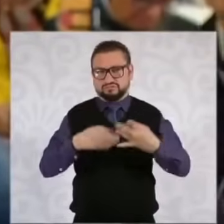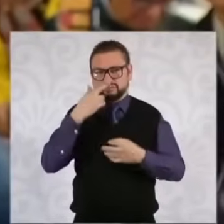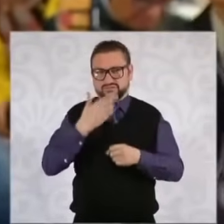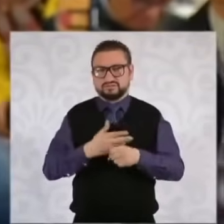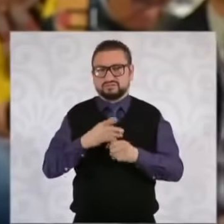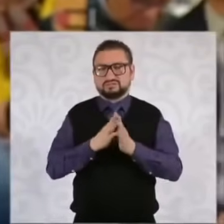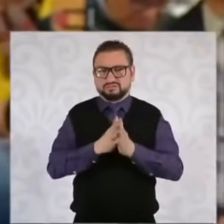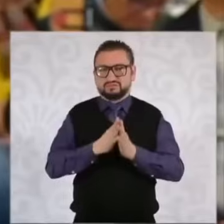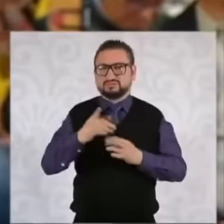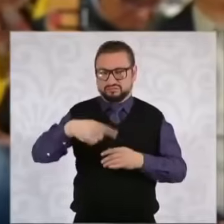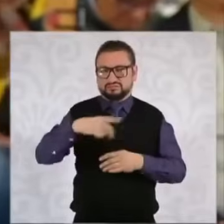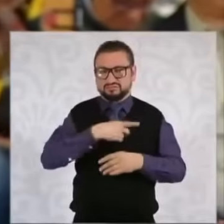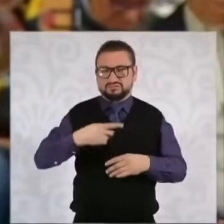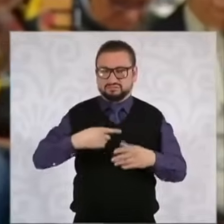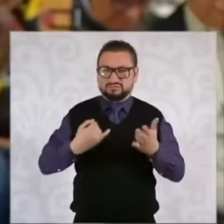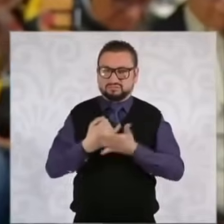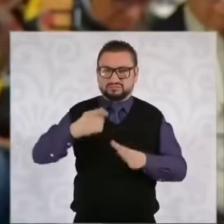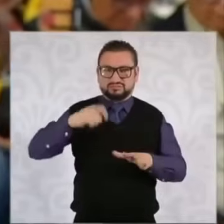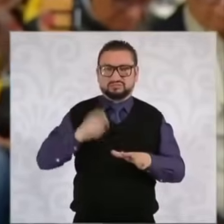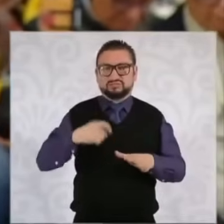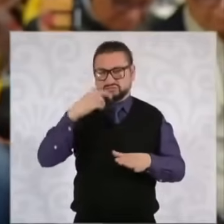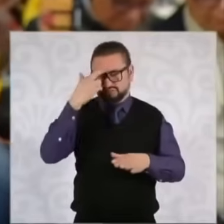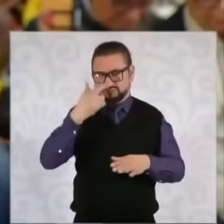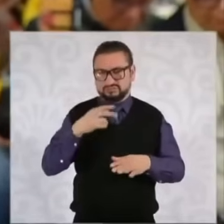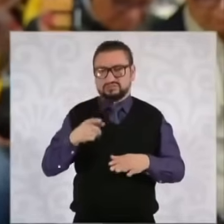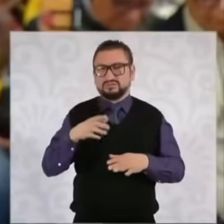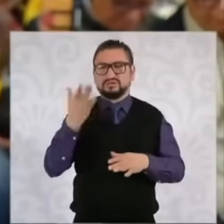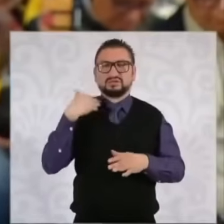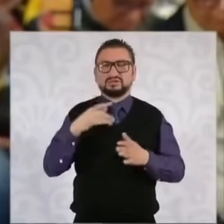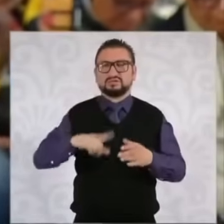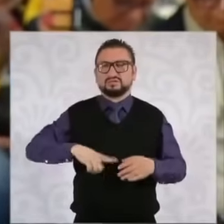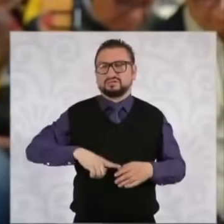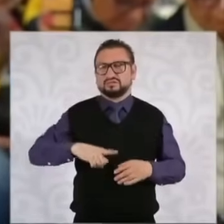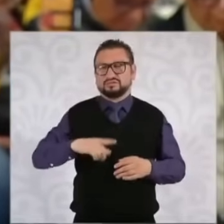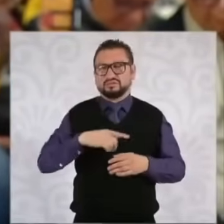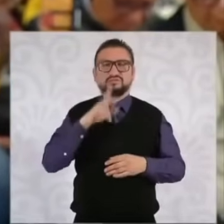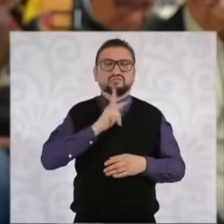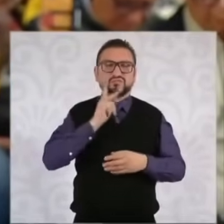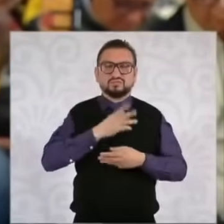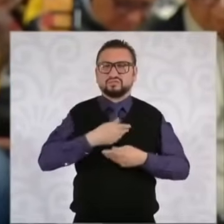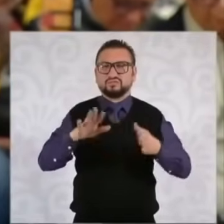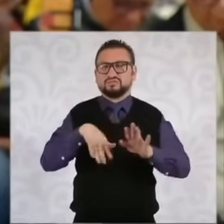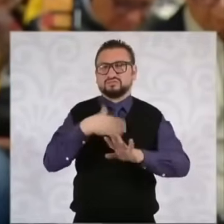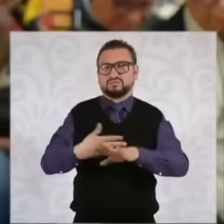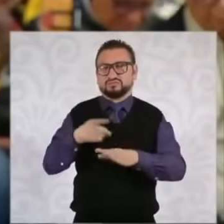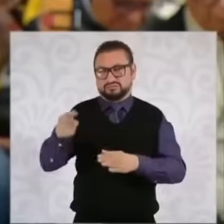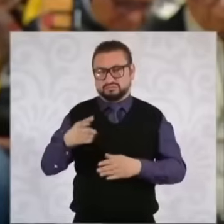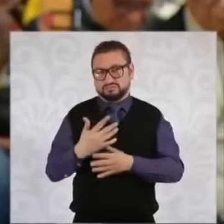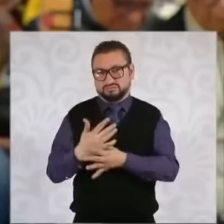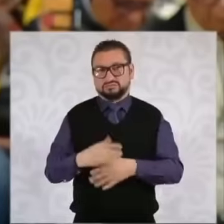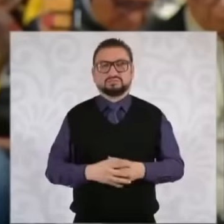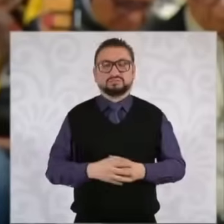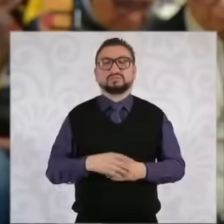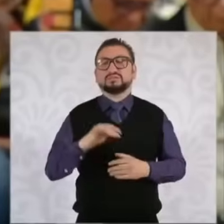que se tomen en cuenta la sentencia, porque él asegura que desde el gobierno se enviaron pruebas falsas en su contra, que además